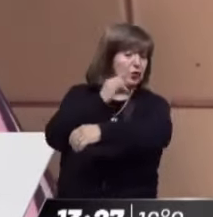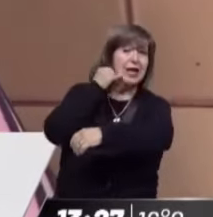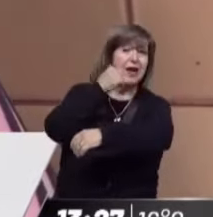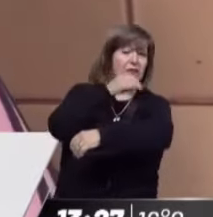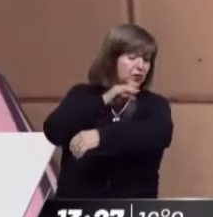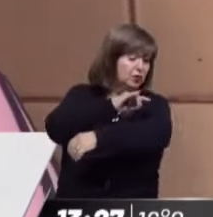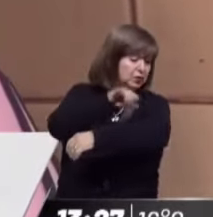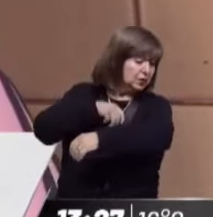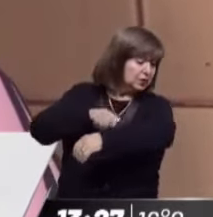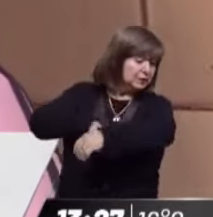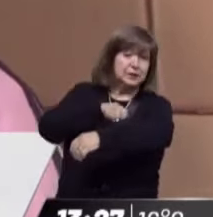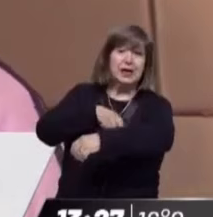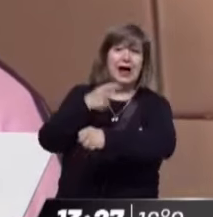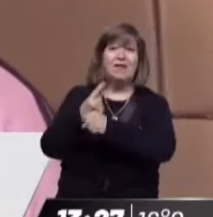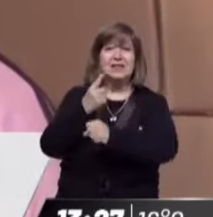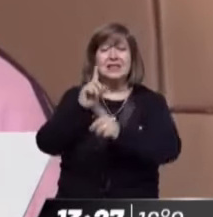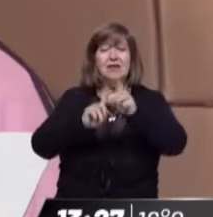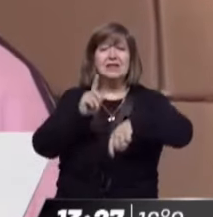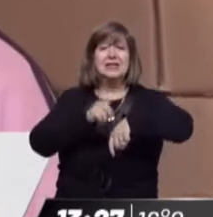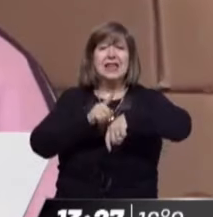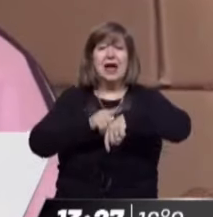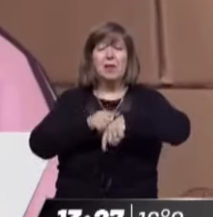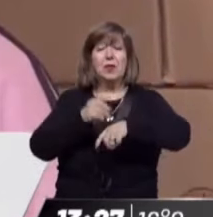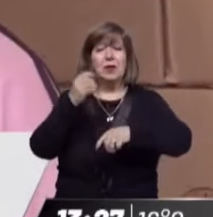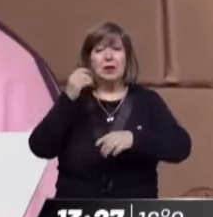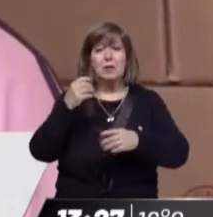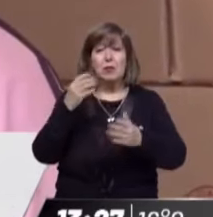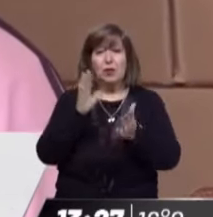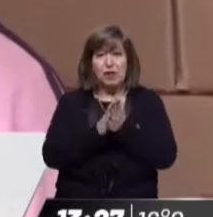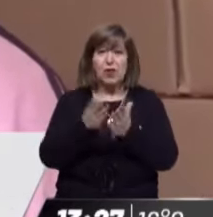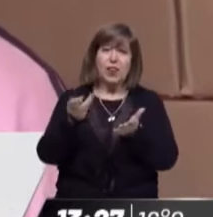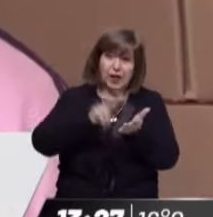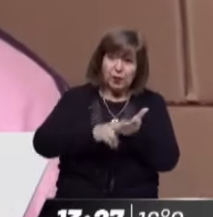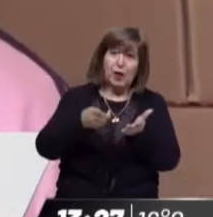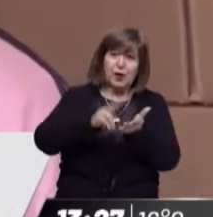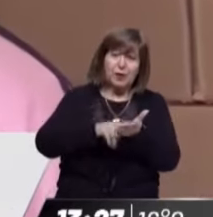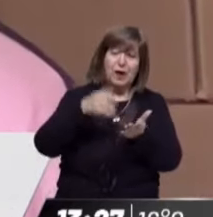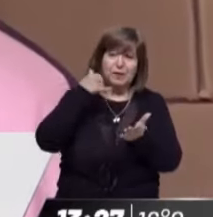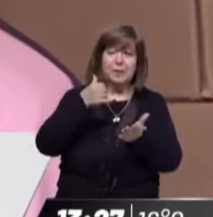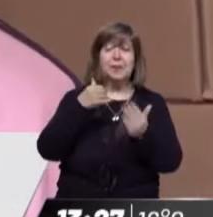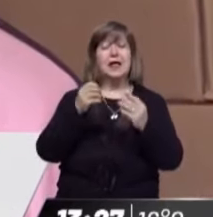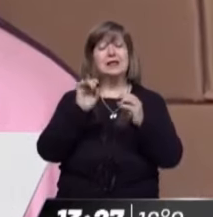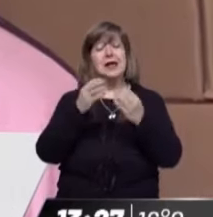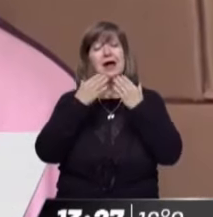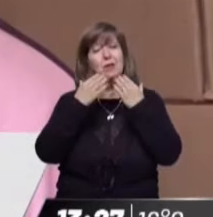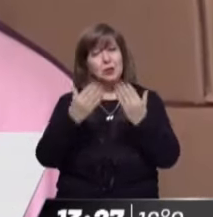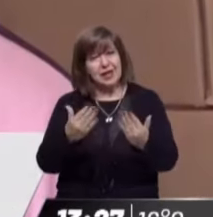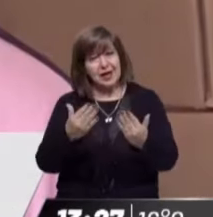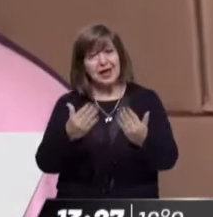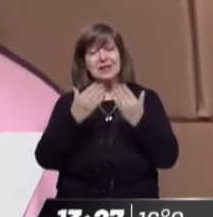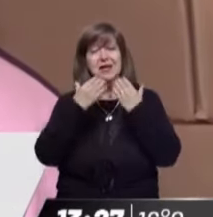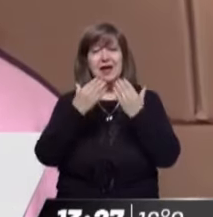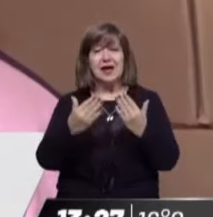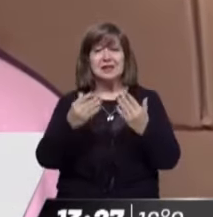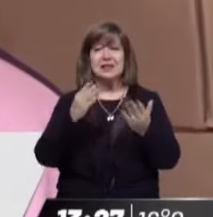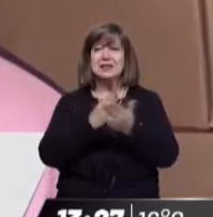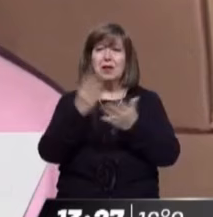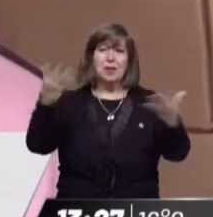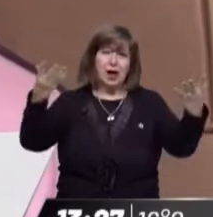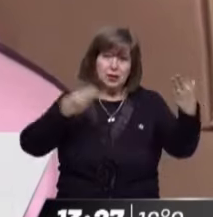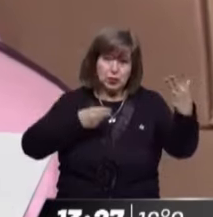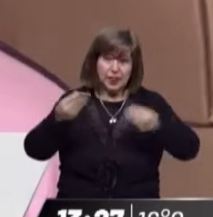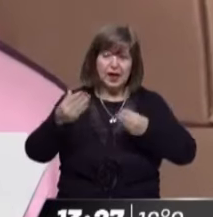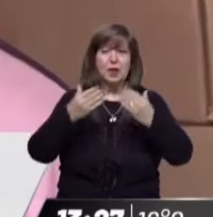eh Así que nada eh decirles gracias gracias por por estar presente gracias por